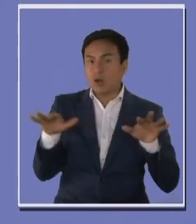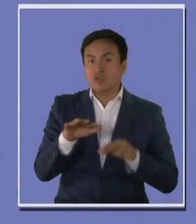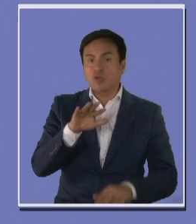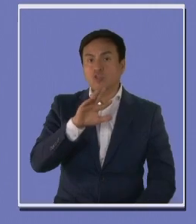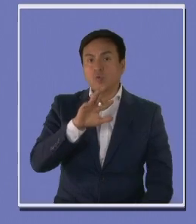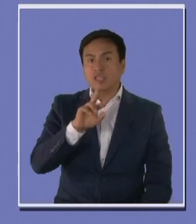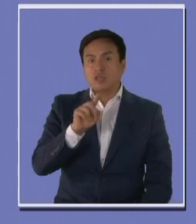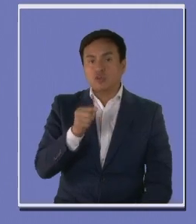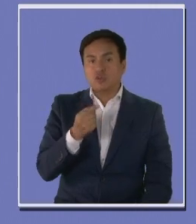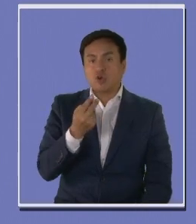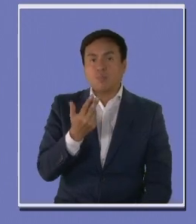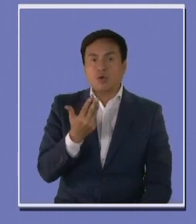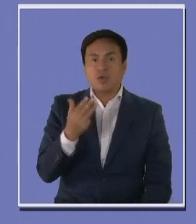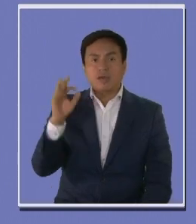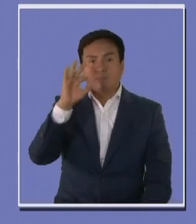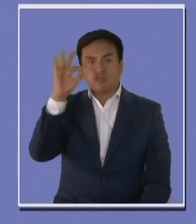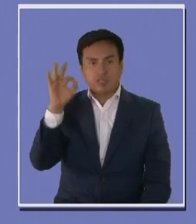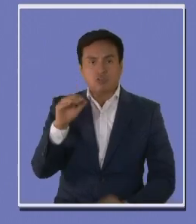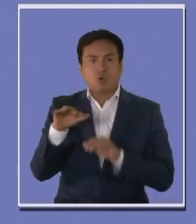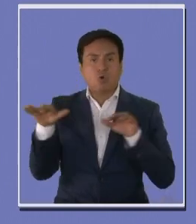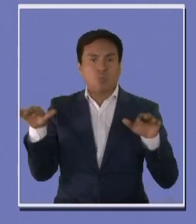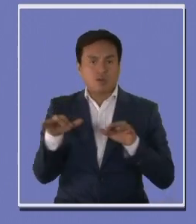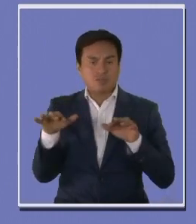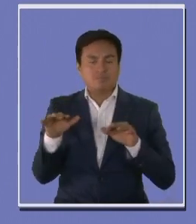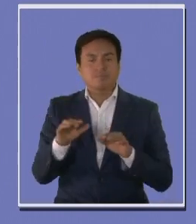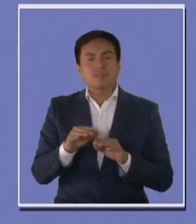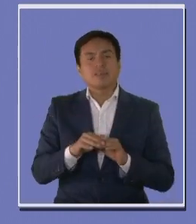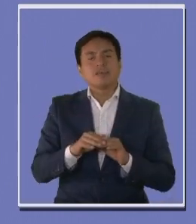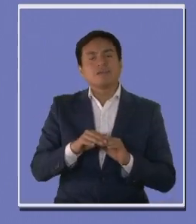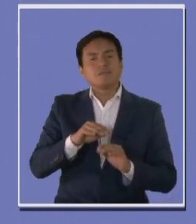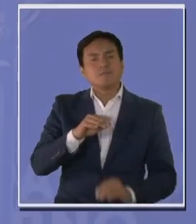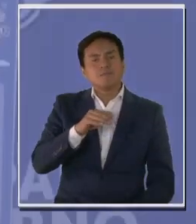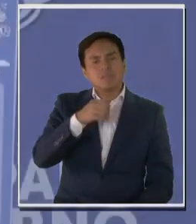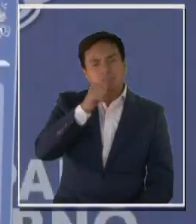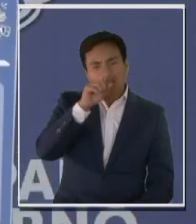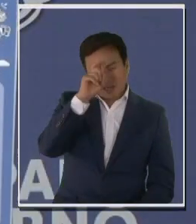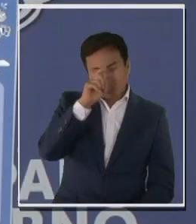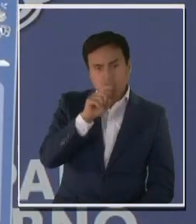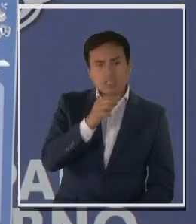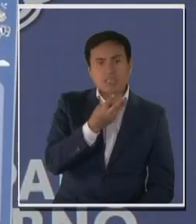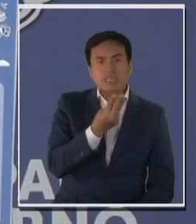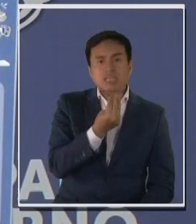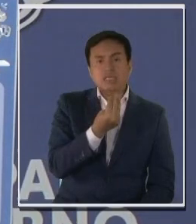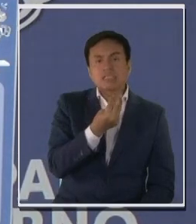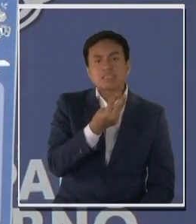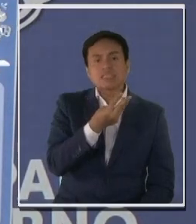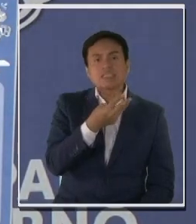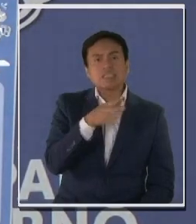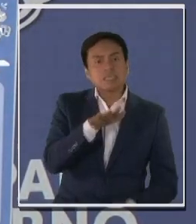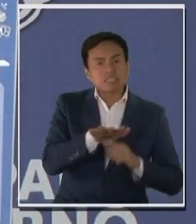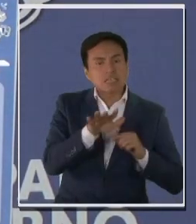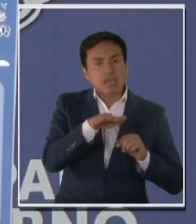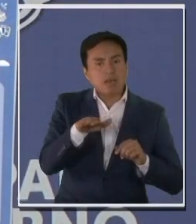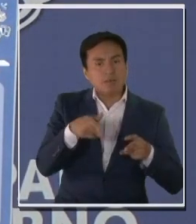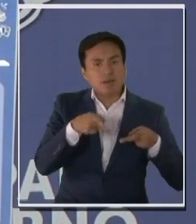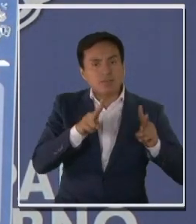del 92,9% en el sector privado 315 camas habilitadas